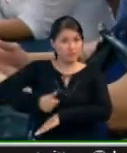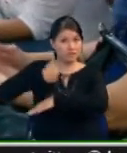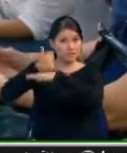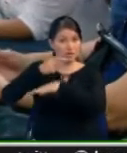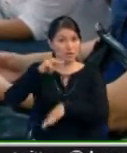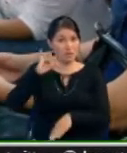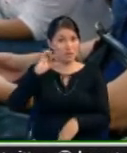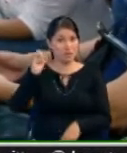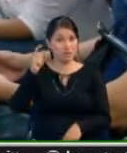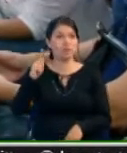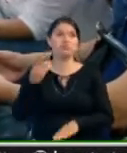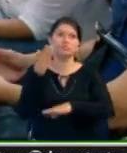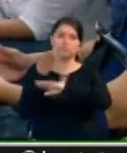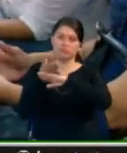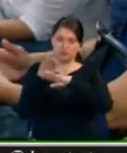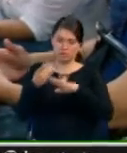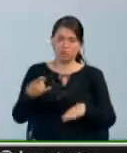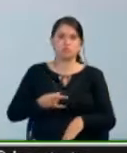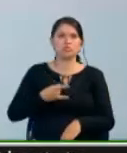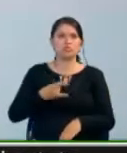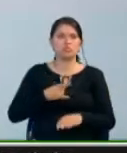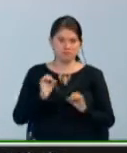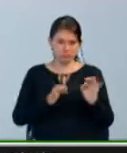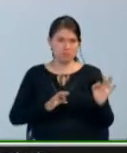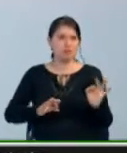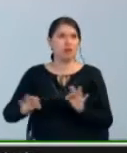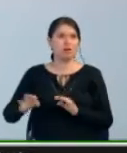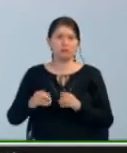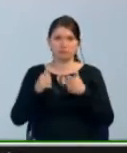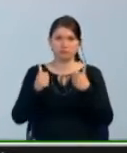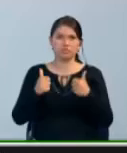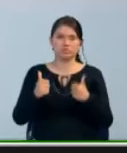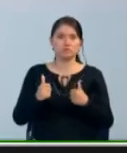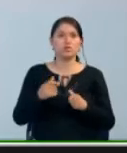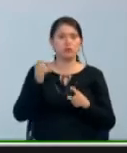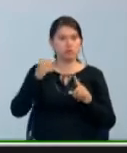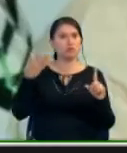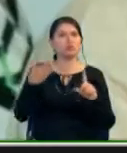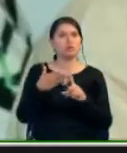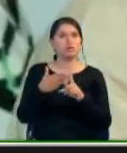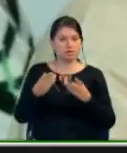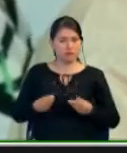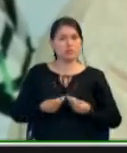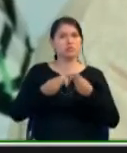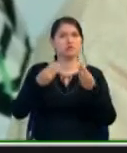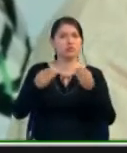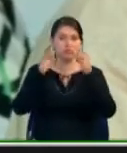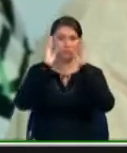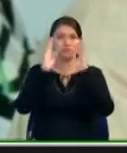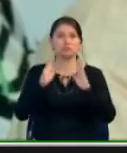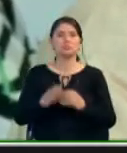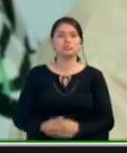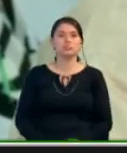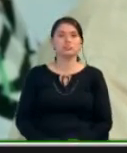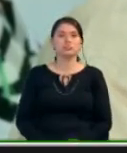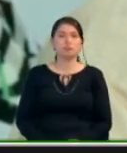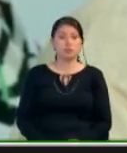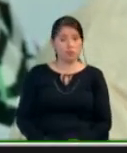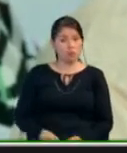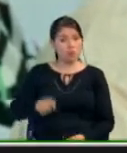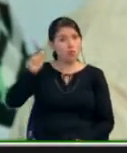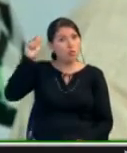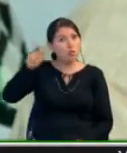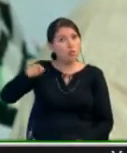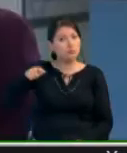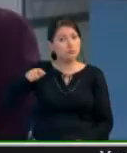nueva EPS pide a los usuarios preparar adecuadamente sus tutelas para garantizar esta atención. El juez tiene que